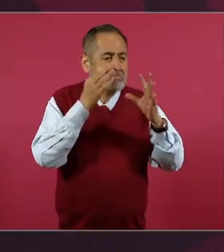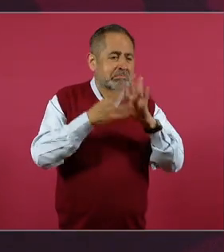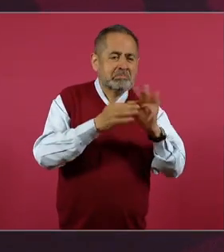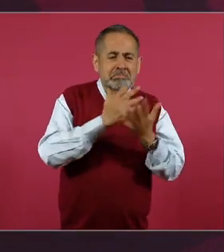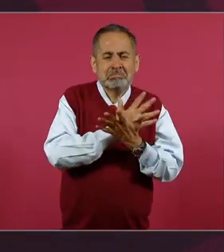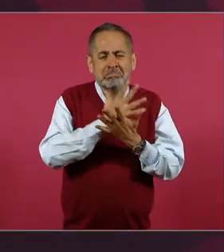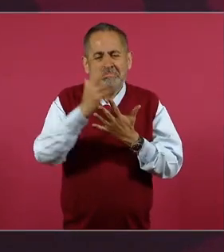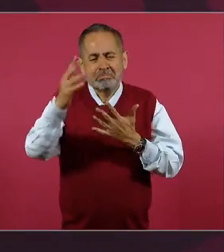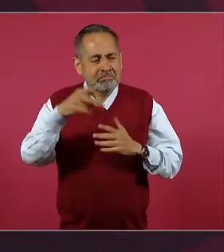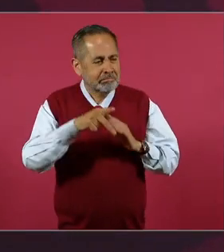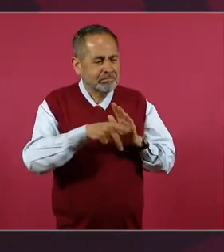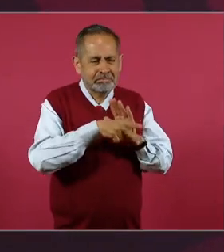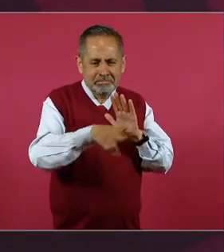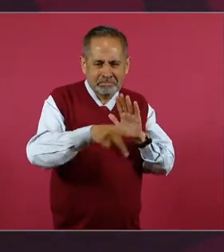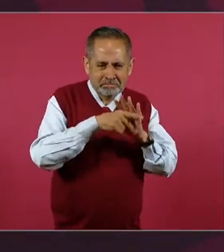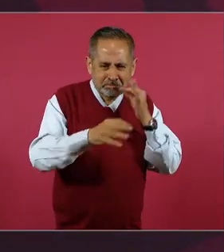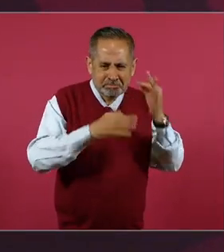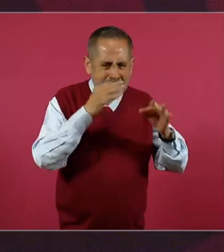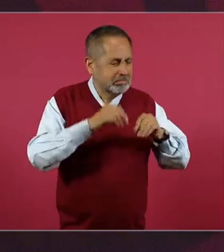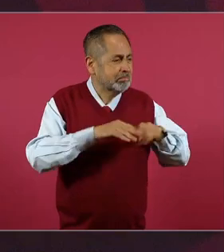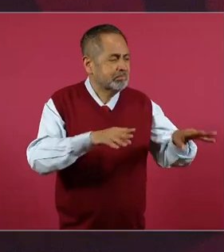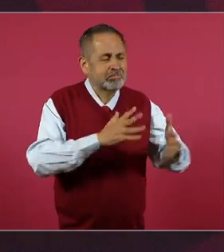y en la prensa escrita